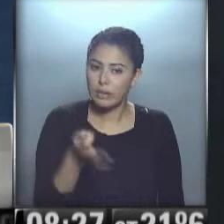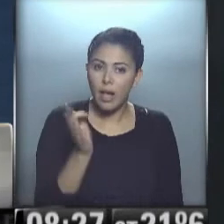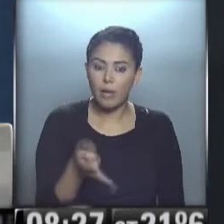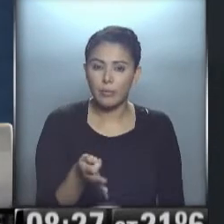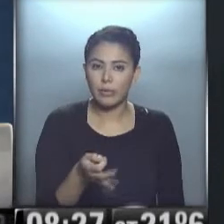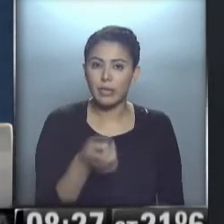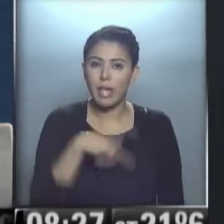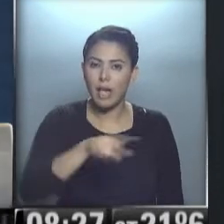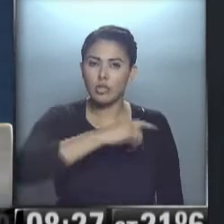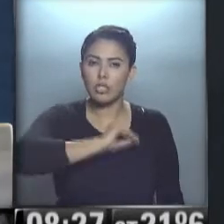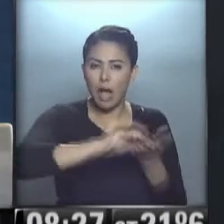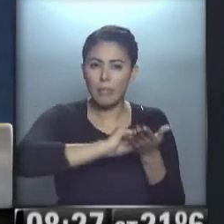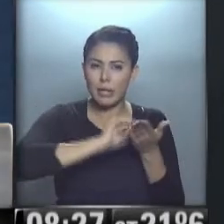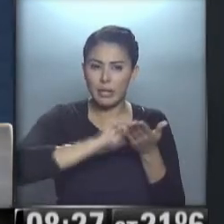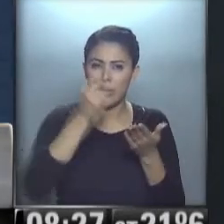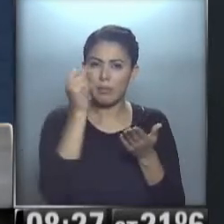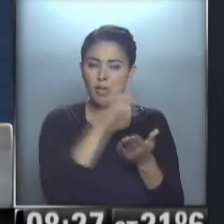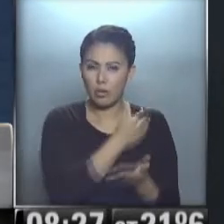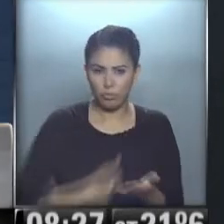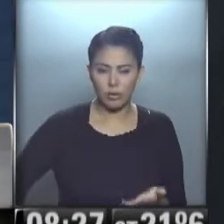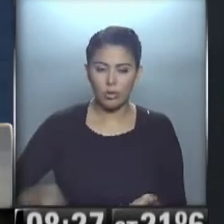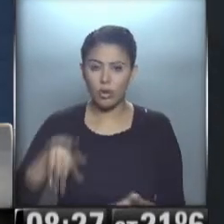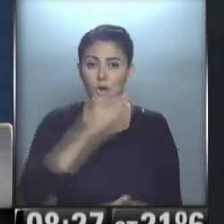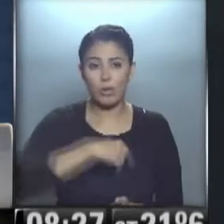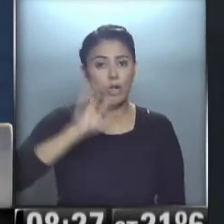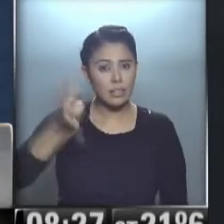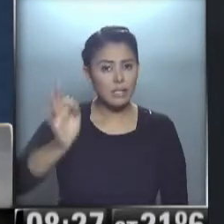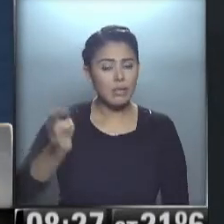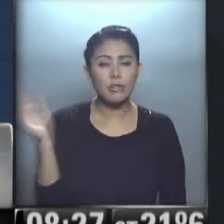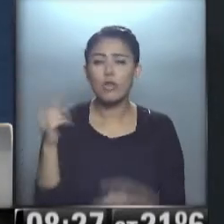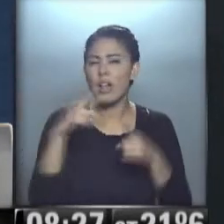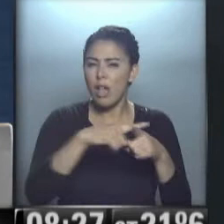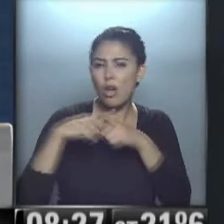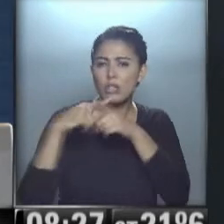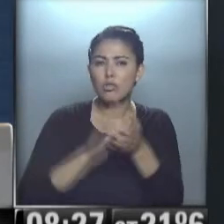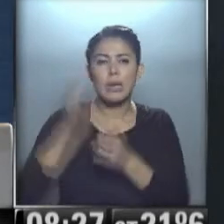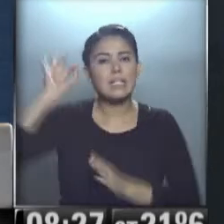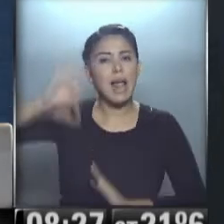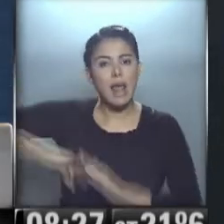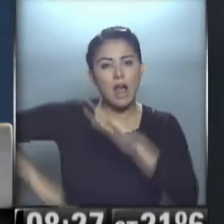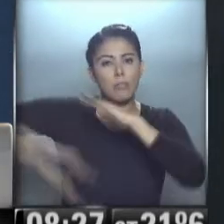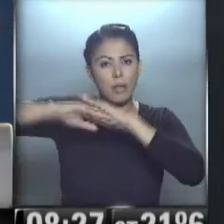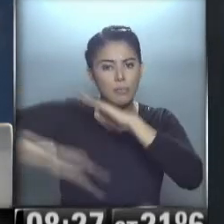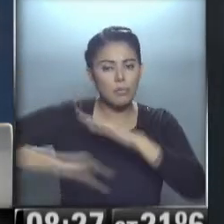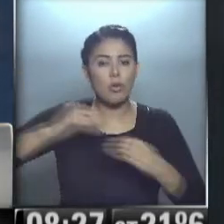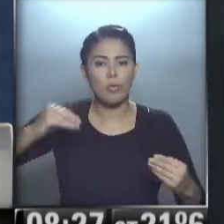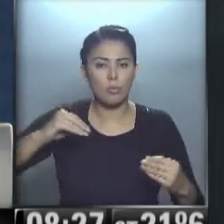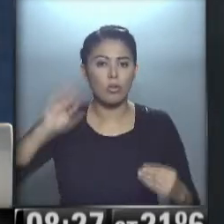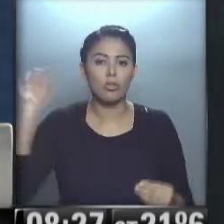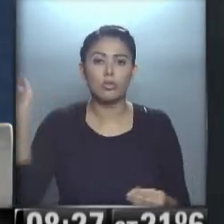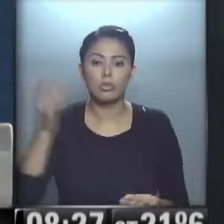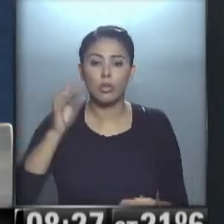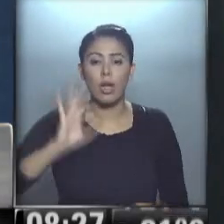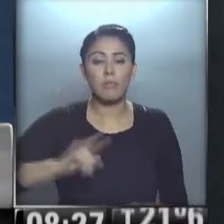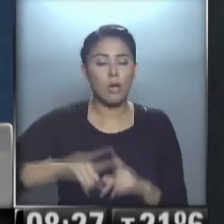que administran recursos del Estado. Saben que las negociaciones de carácter salarial se hacen en forma